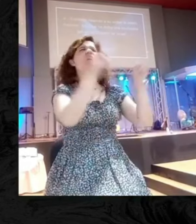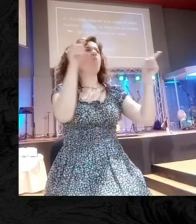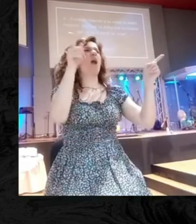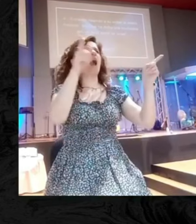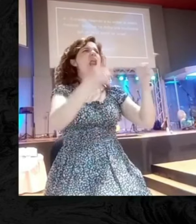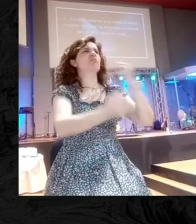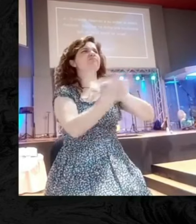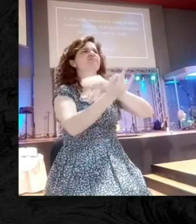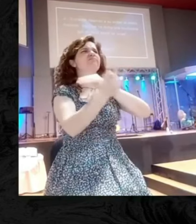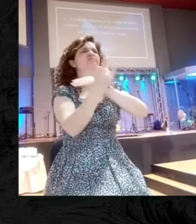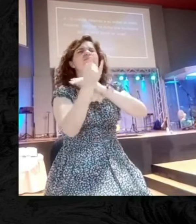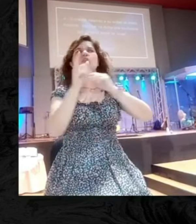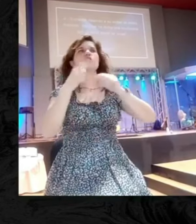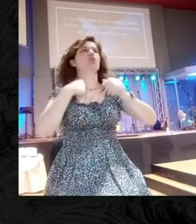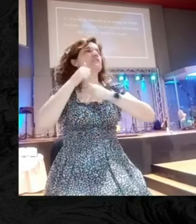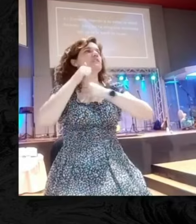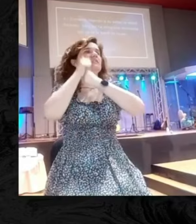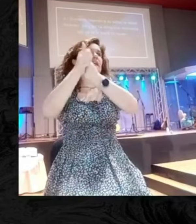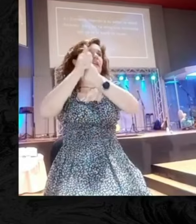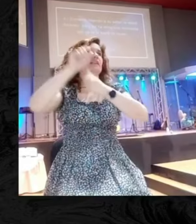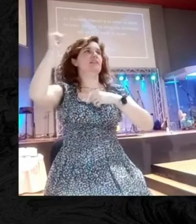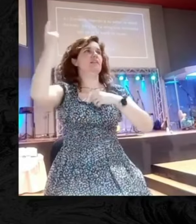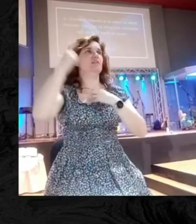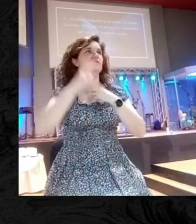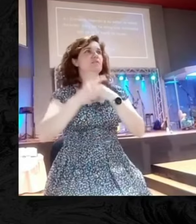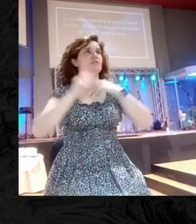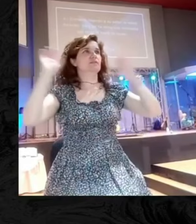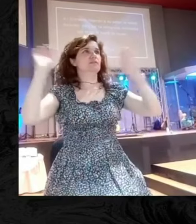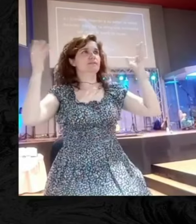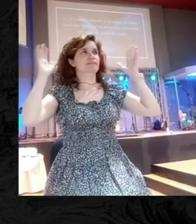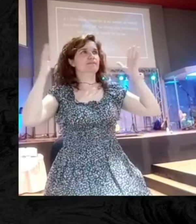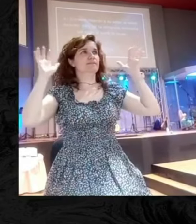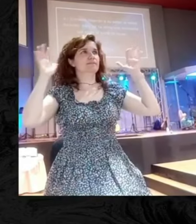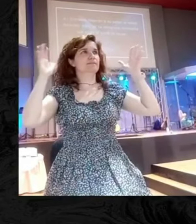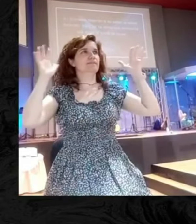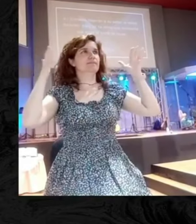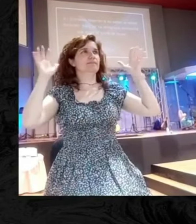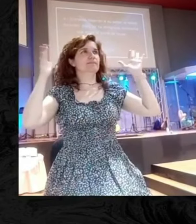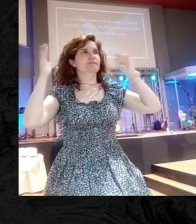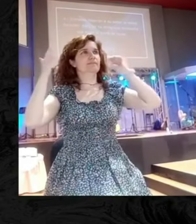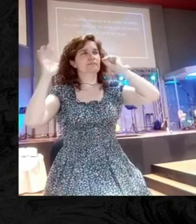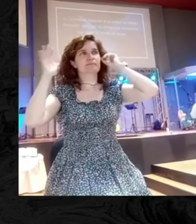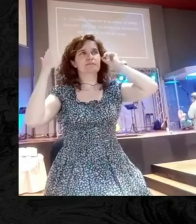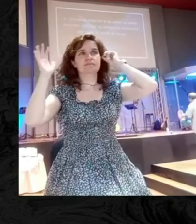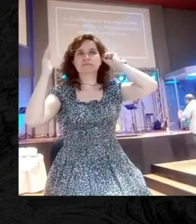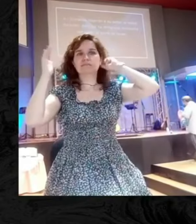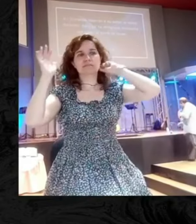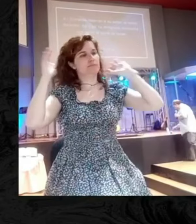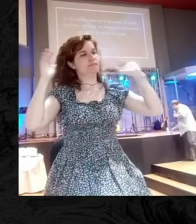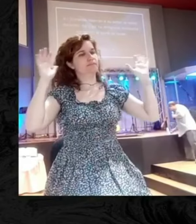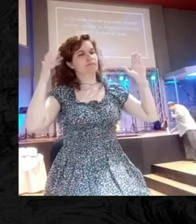Aleluya yo te voy a seguir dale un aplauso a Cristo por favor dale un aplauso al señor